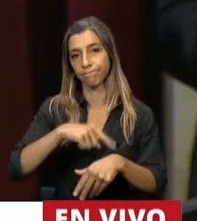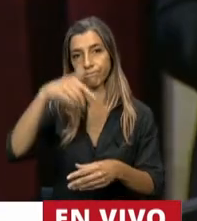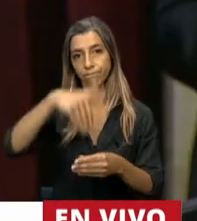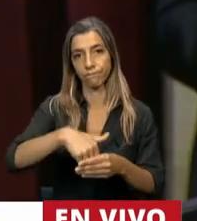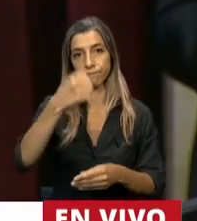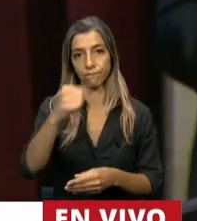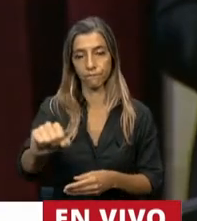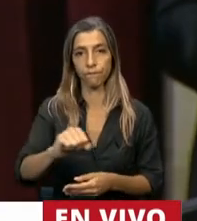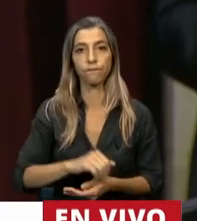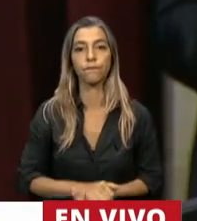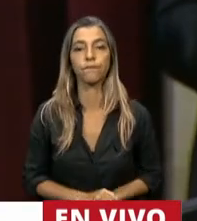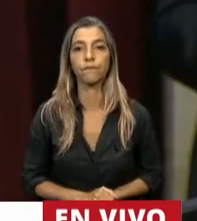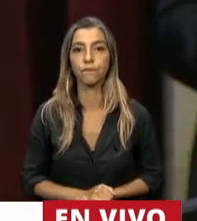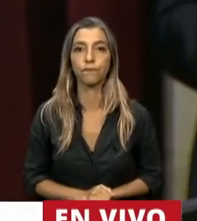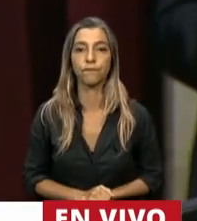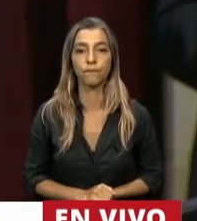Ausente a la hora de votar.